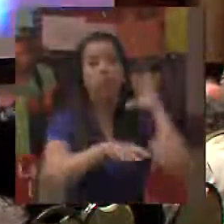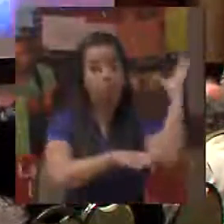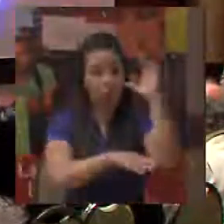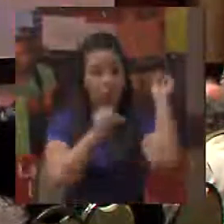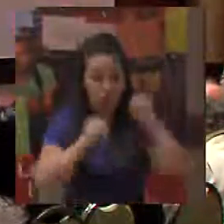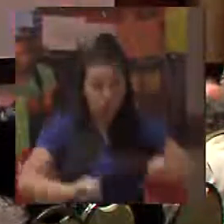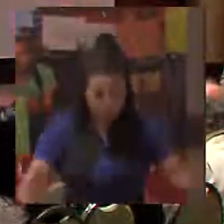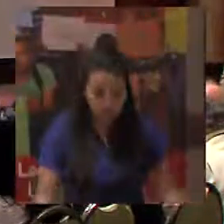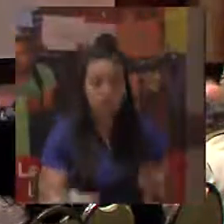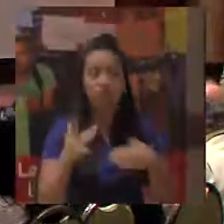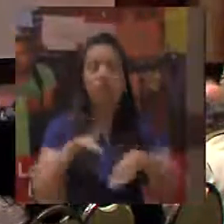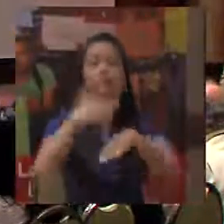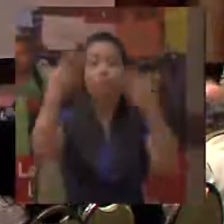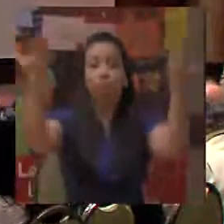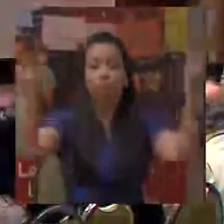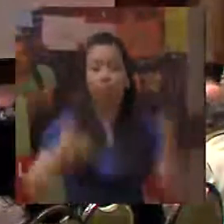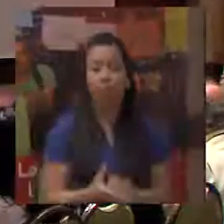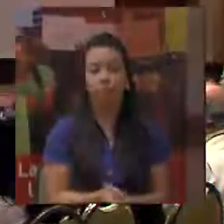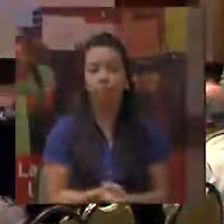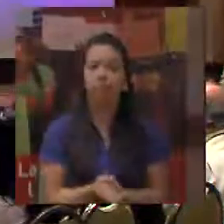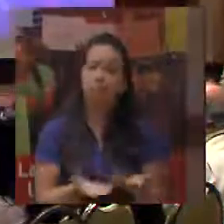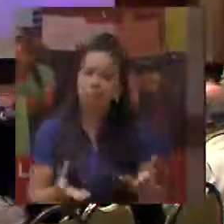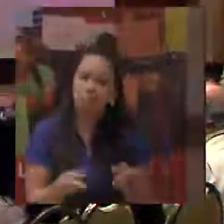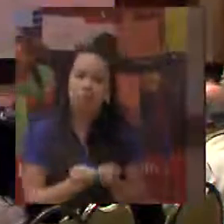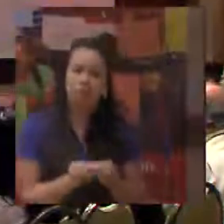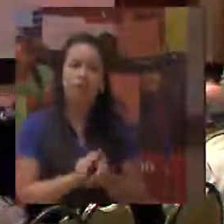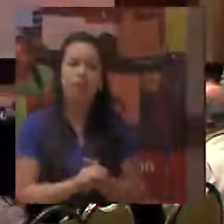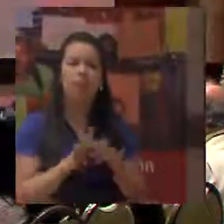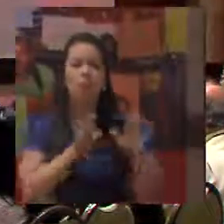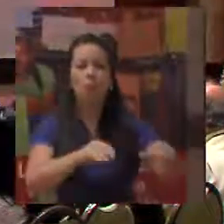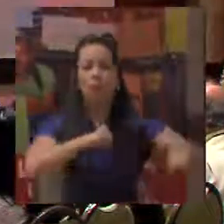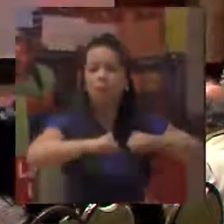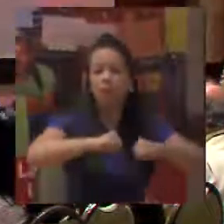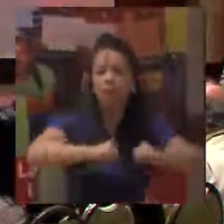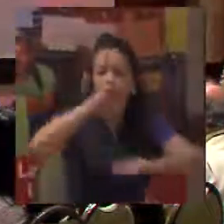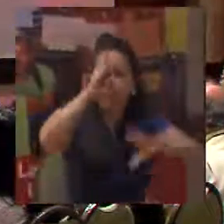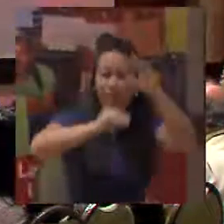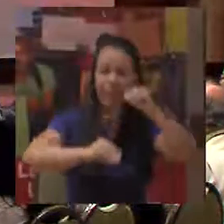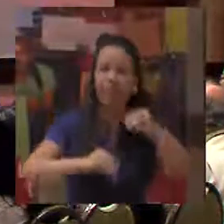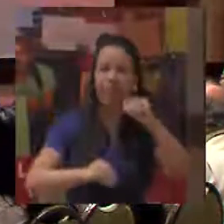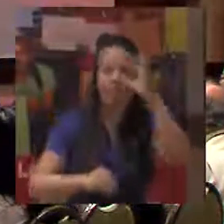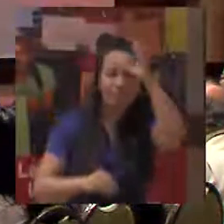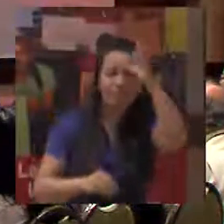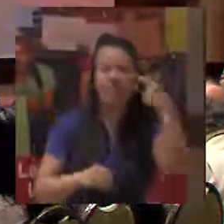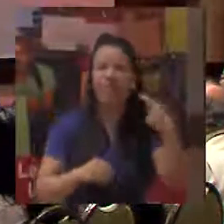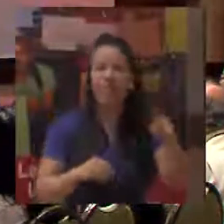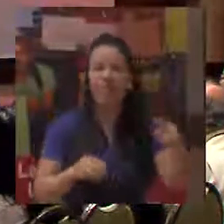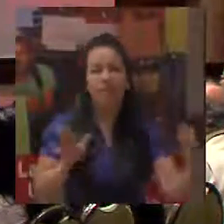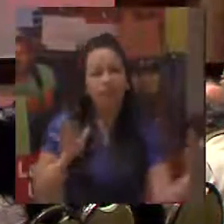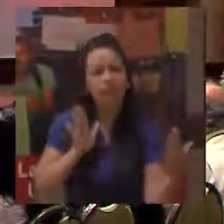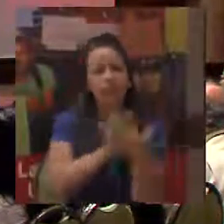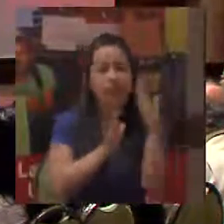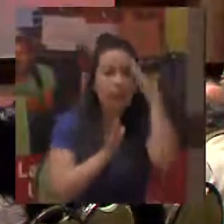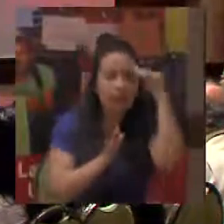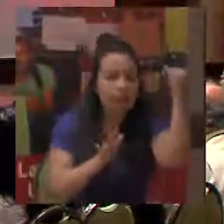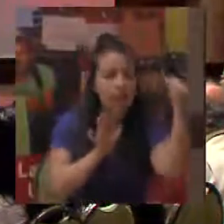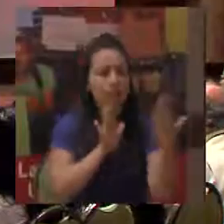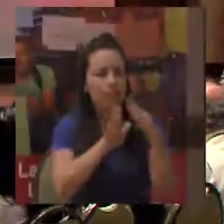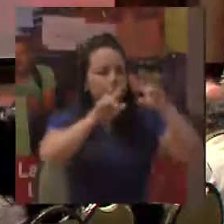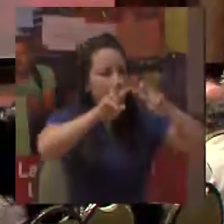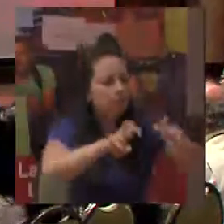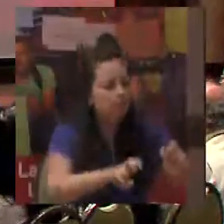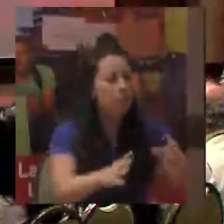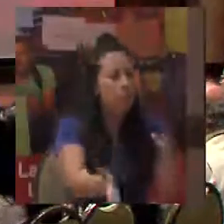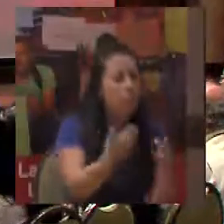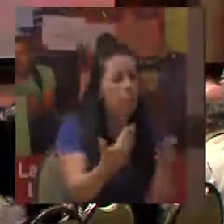aspectos. Nos propusimos también en el tema de gestión de conocimiento acercarnos a la academia y generar investigaciones